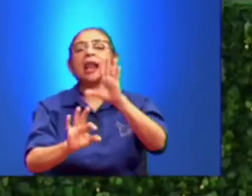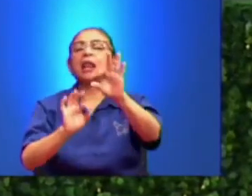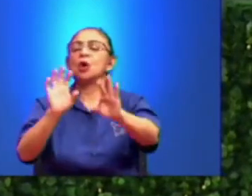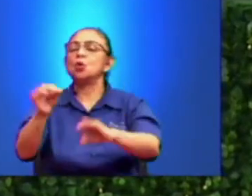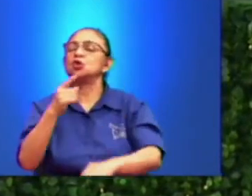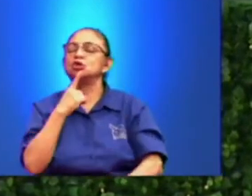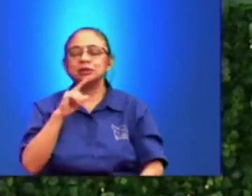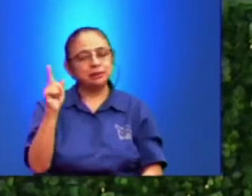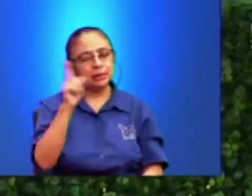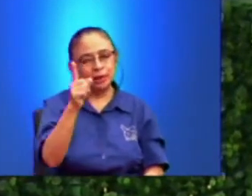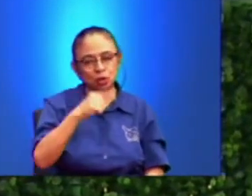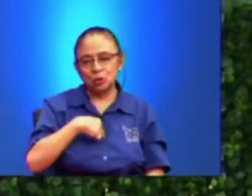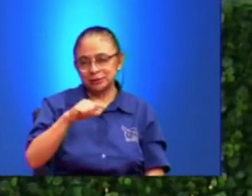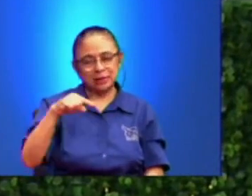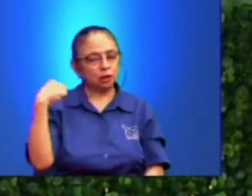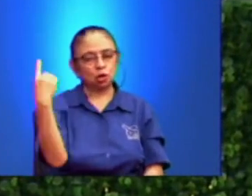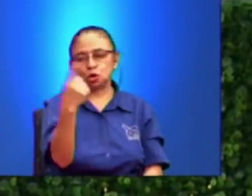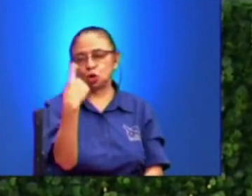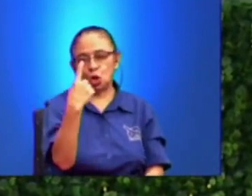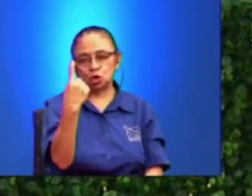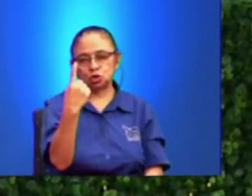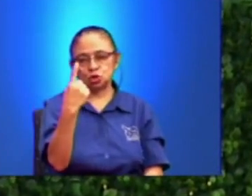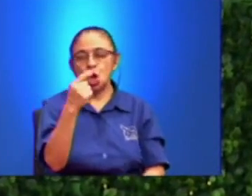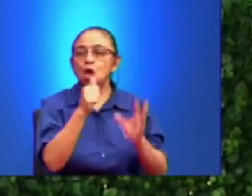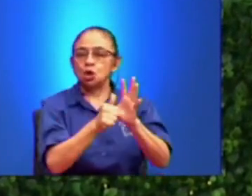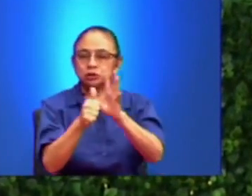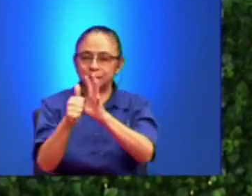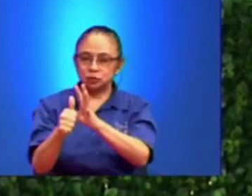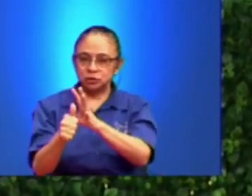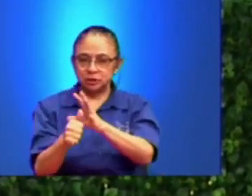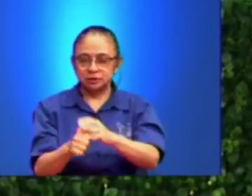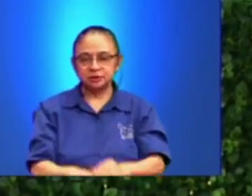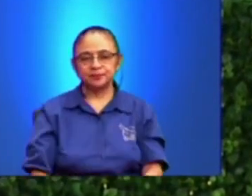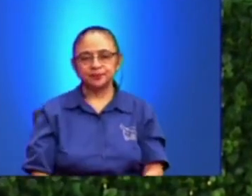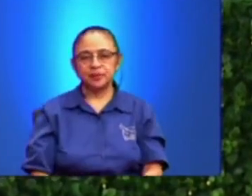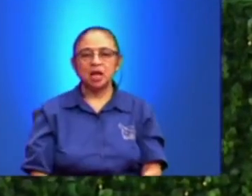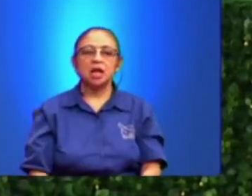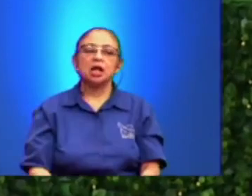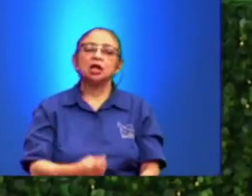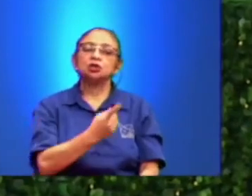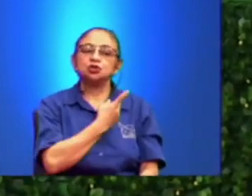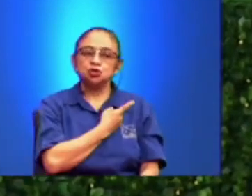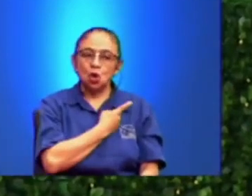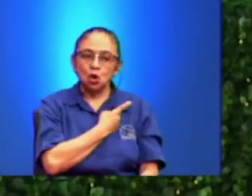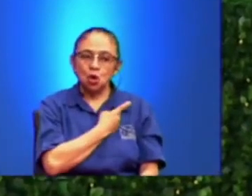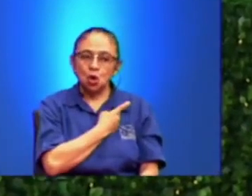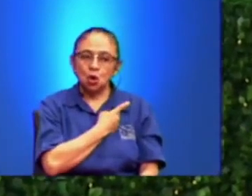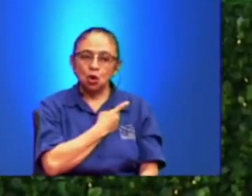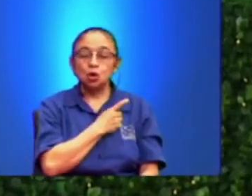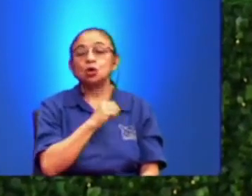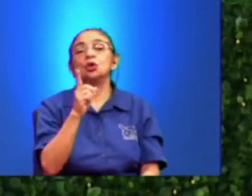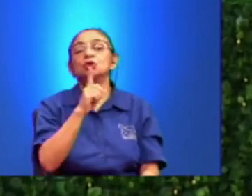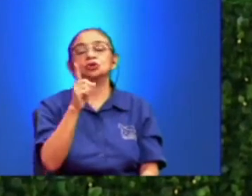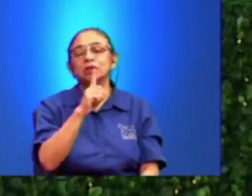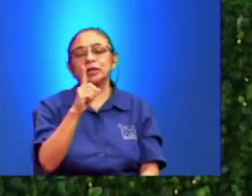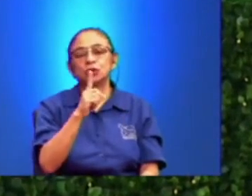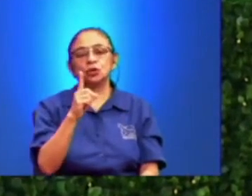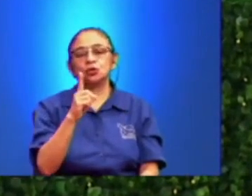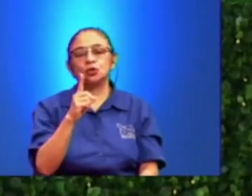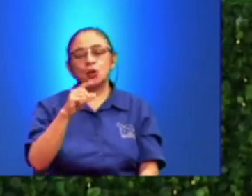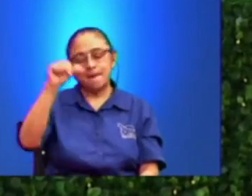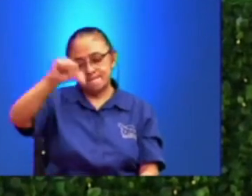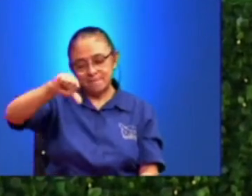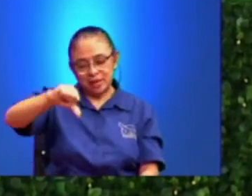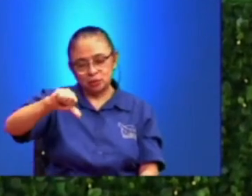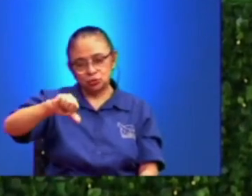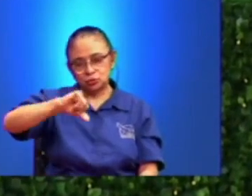no están todos los apóstoles sino que solo que los que no lo traicionaron es decir jugando